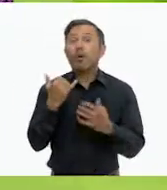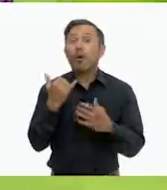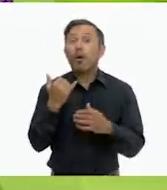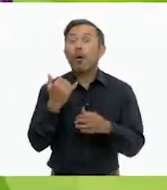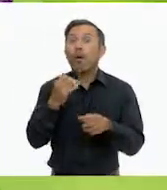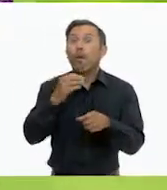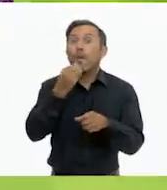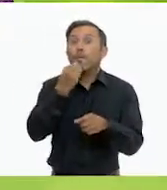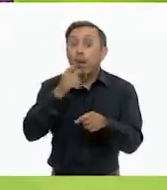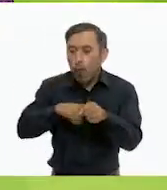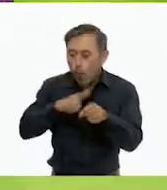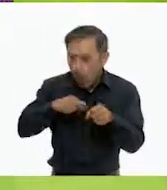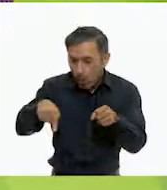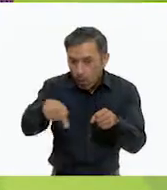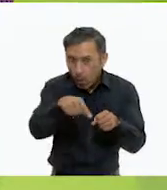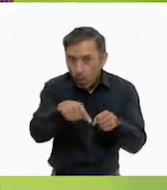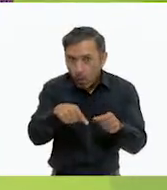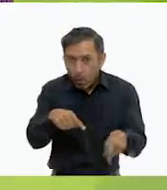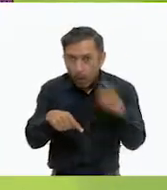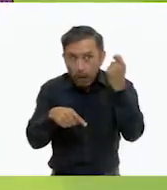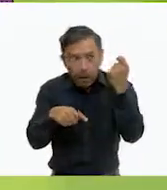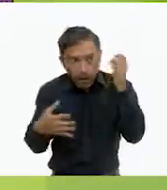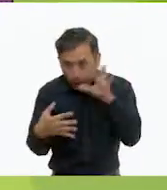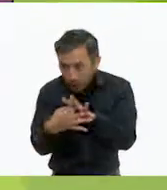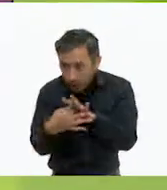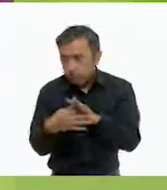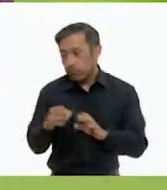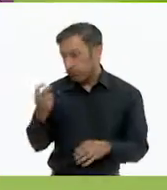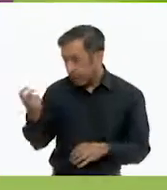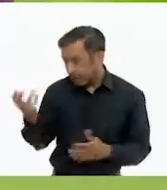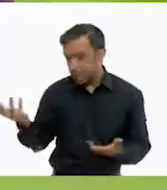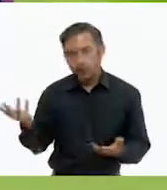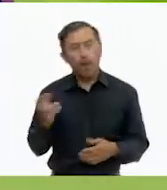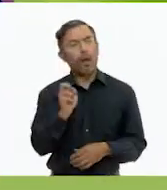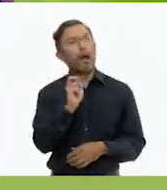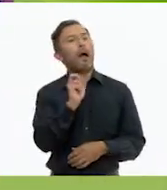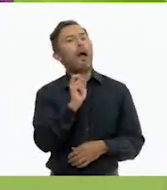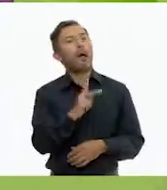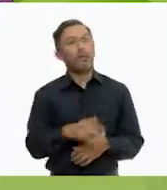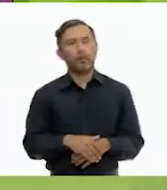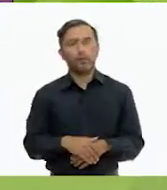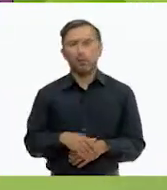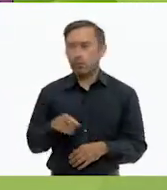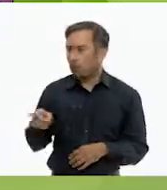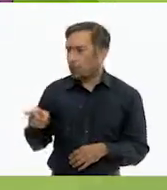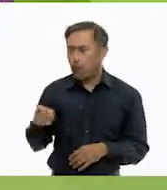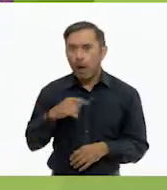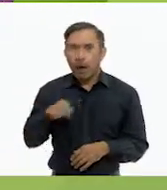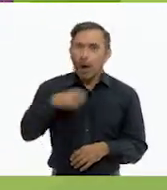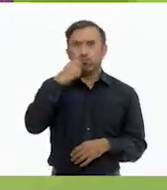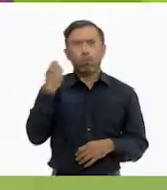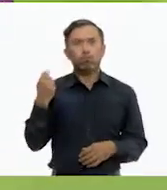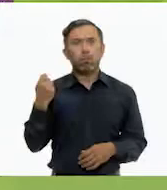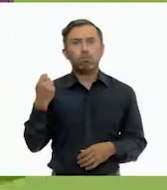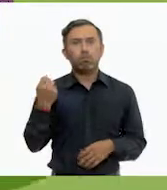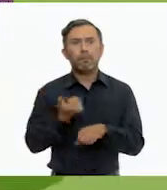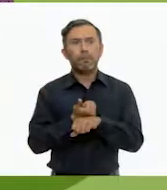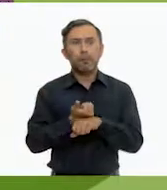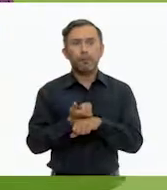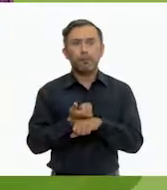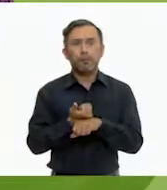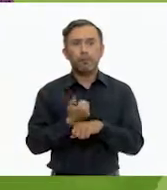color? ¡Correcto! Bien. ¿Qué estás haciendo? ¡Banana amarilla! ¿Yo